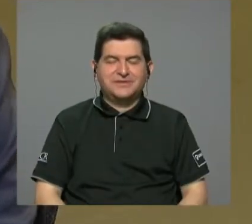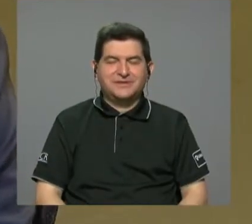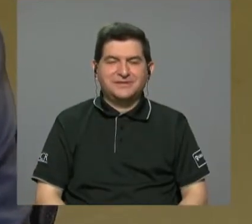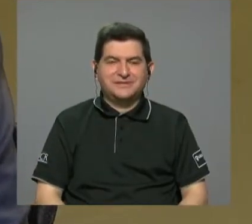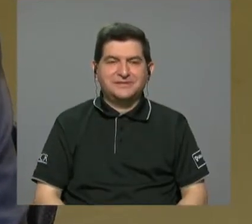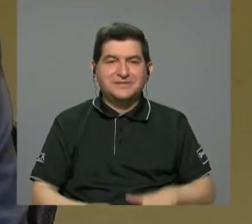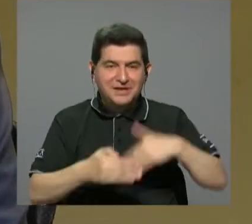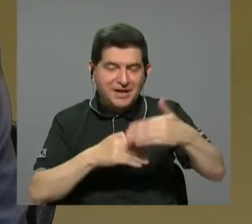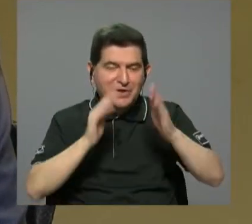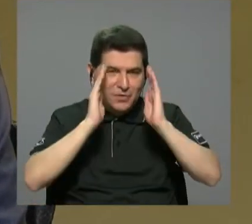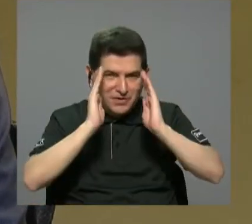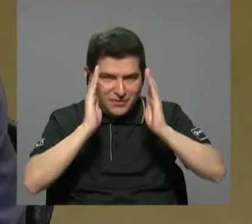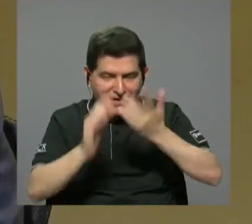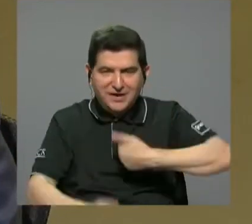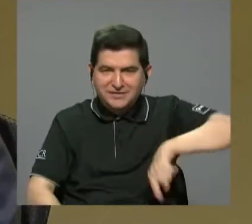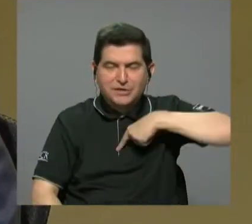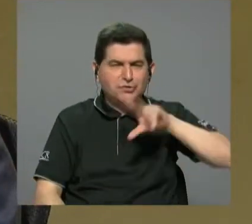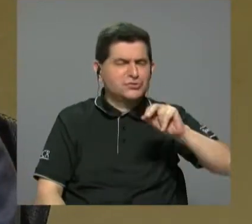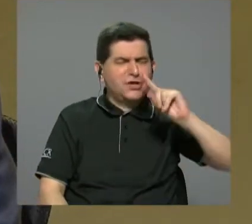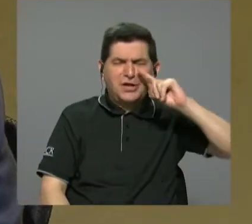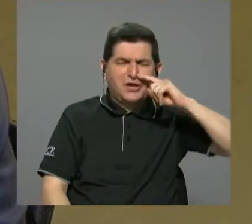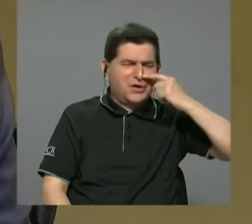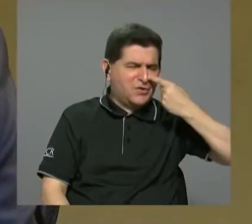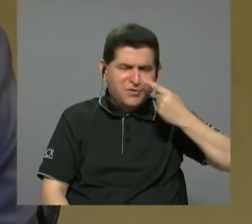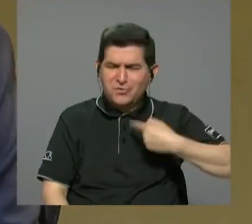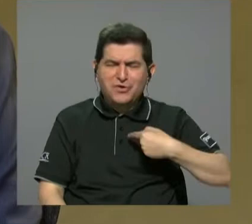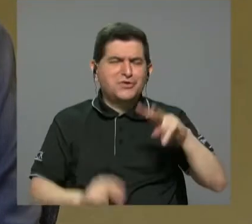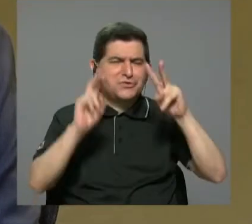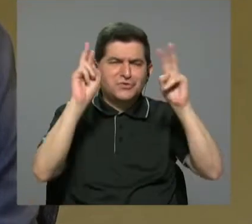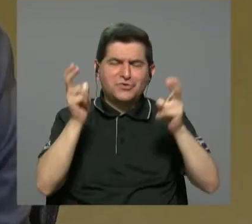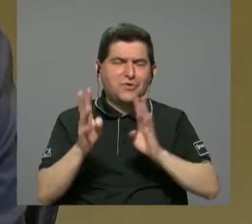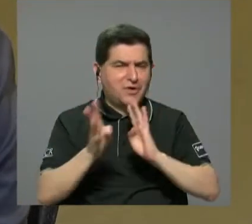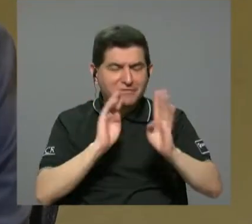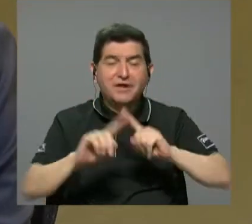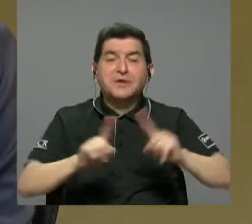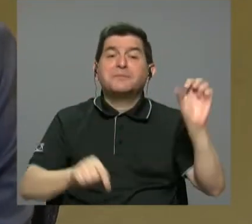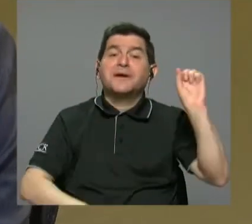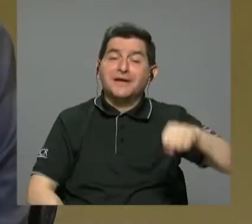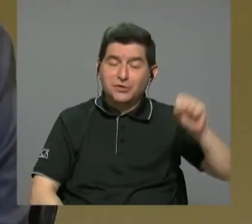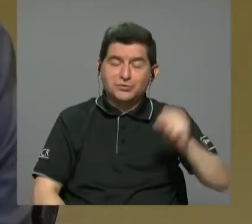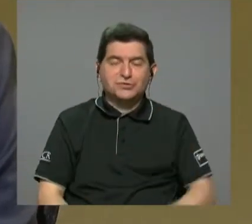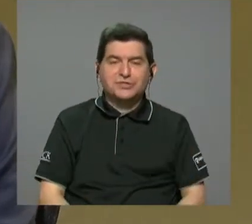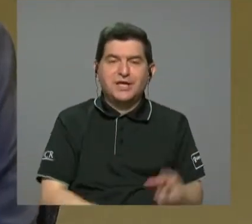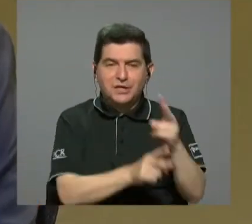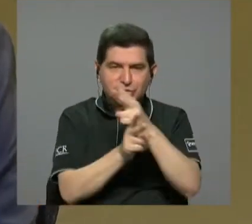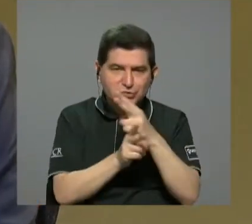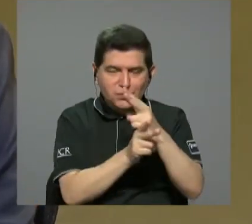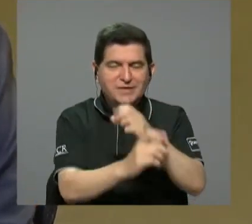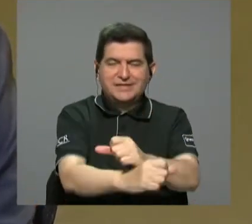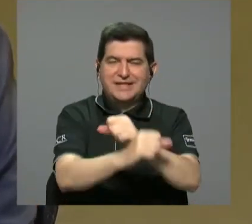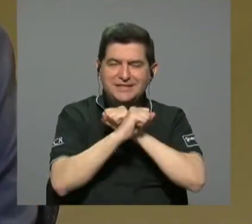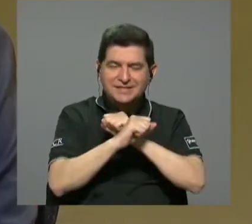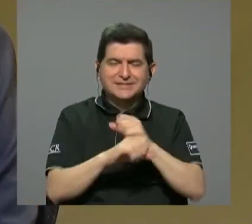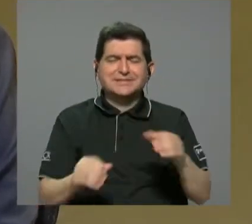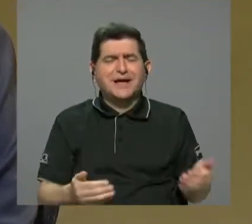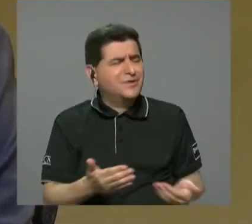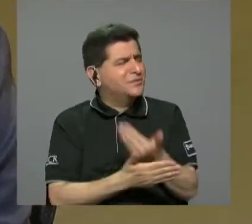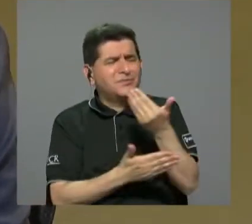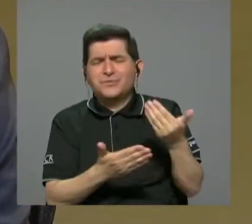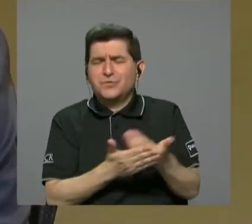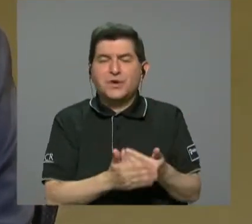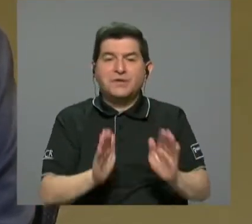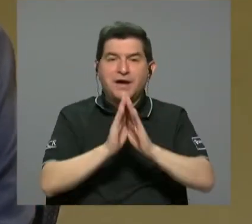un rato, espero no aburrirlos con los temas que vamos a conversar, pero en efecto, la Superintendencia de Seguros es la más joven, con